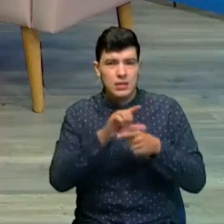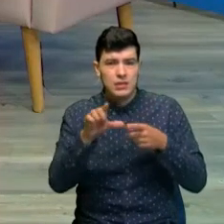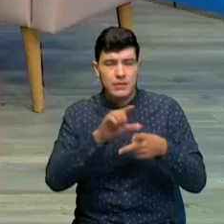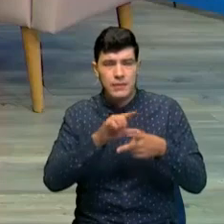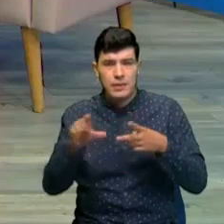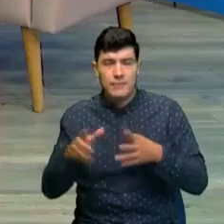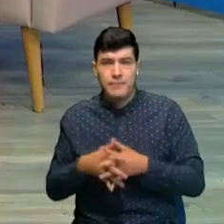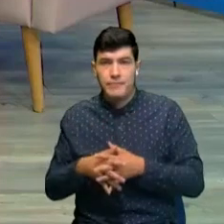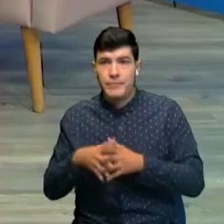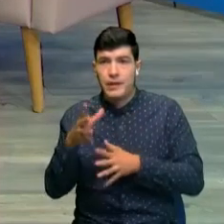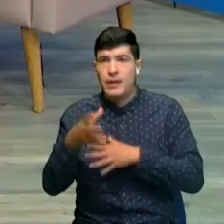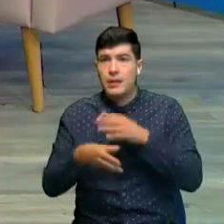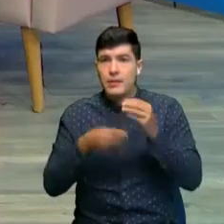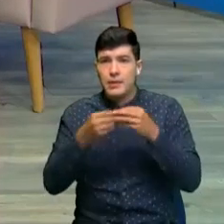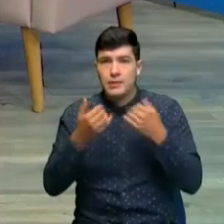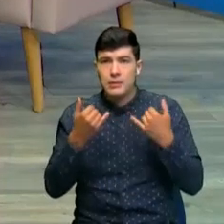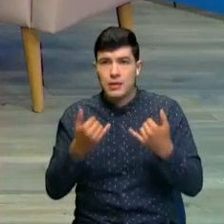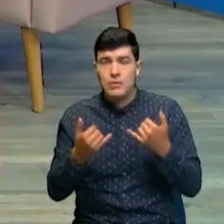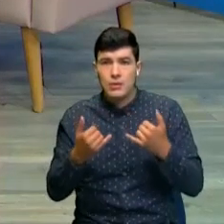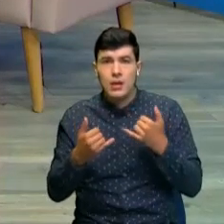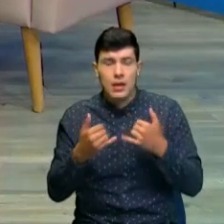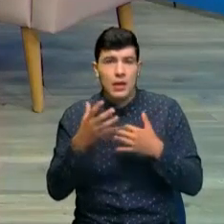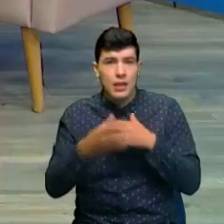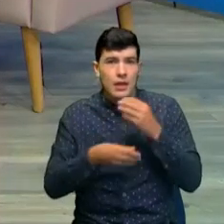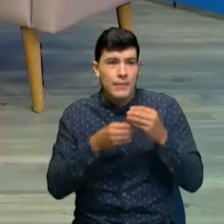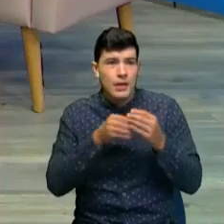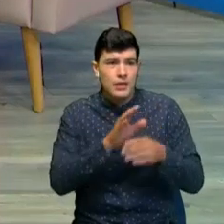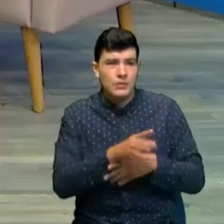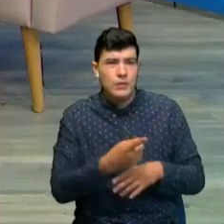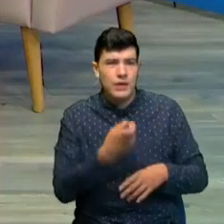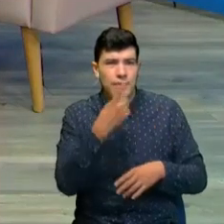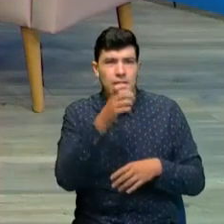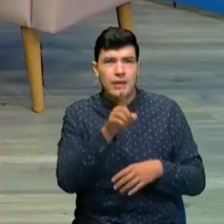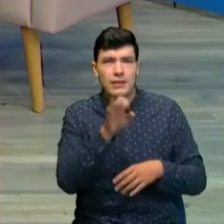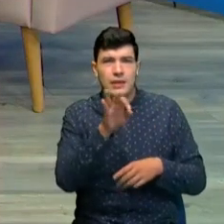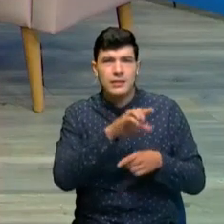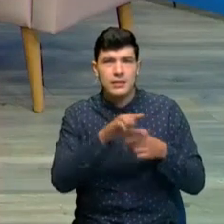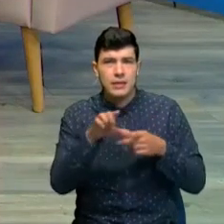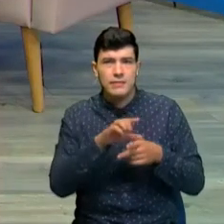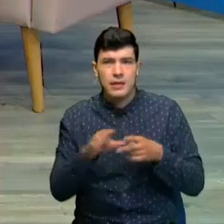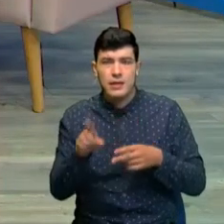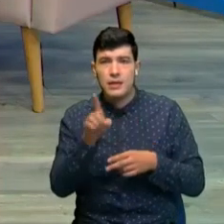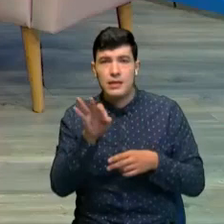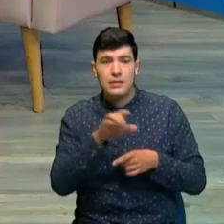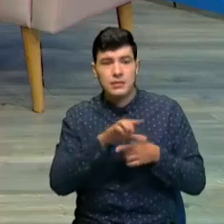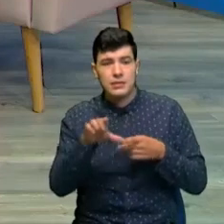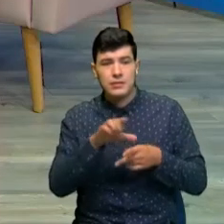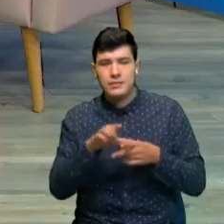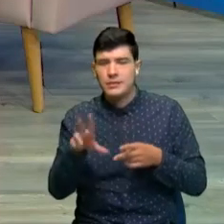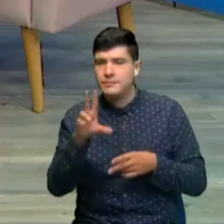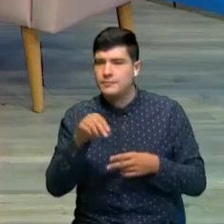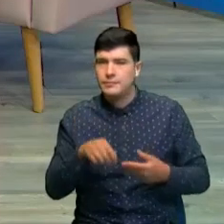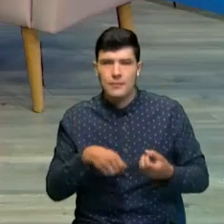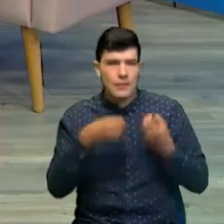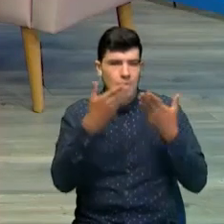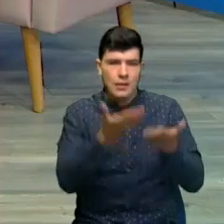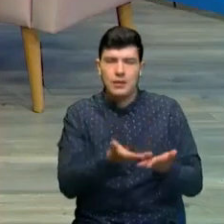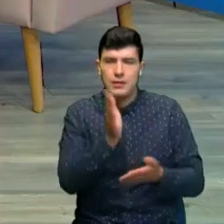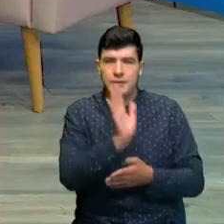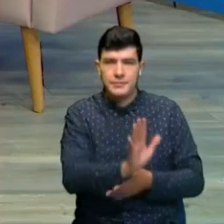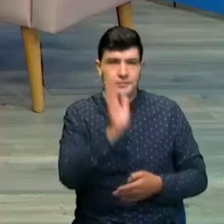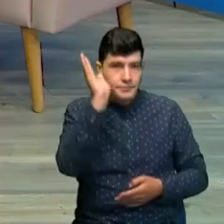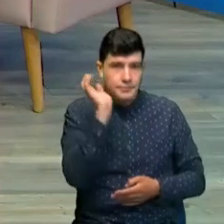Y entonces a él le faltan 13 semanas y por 13 semanas no le han dado